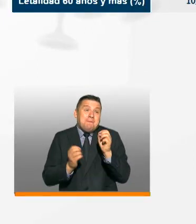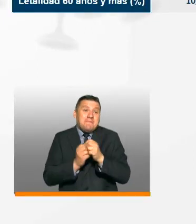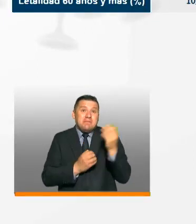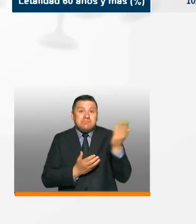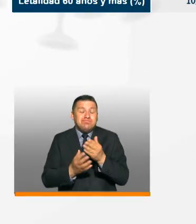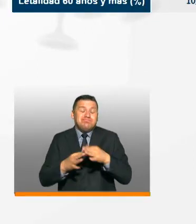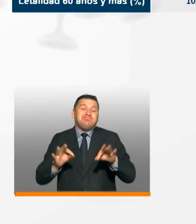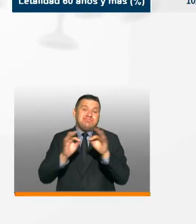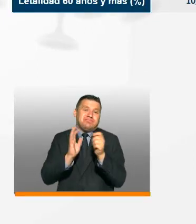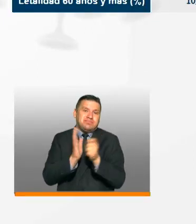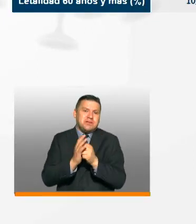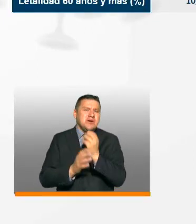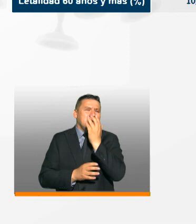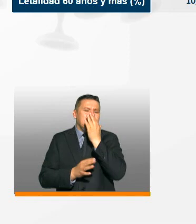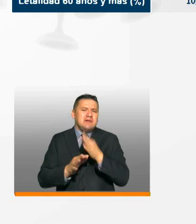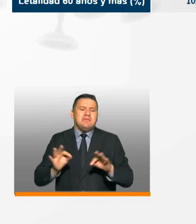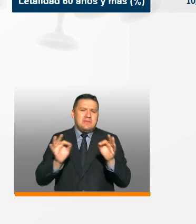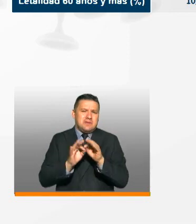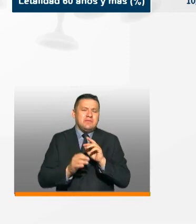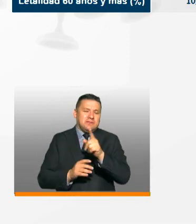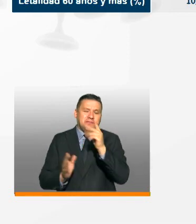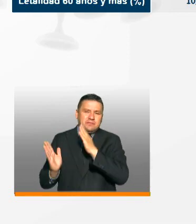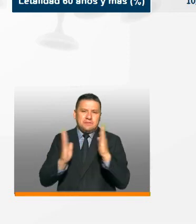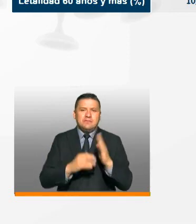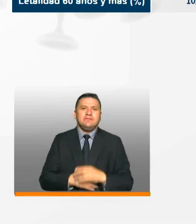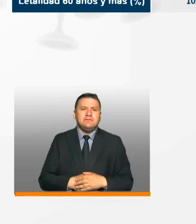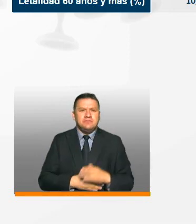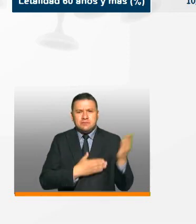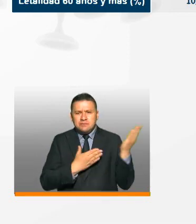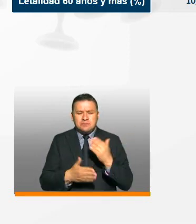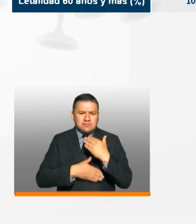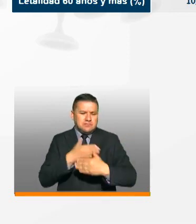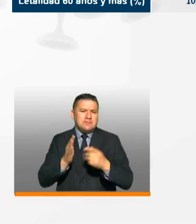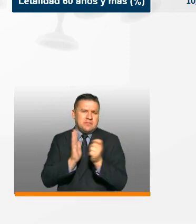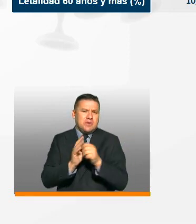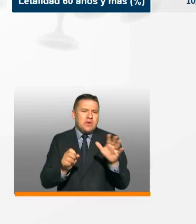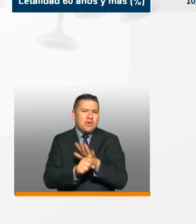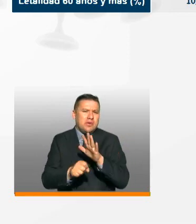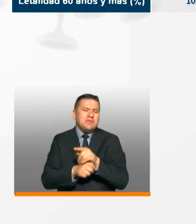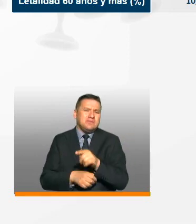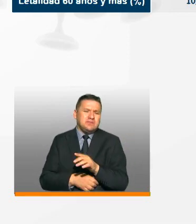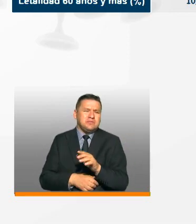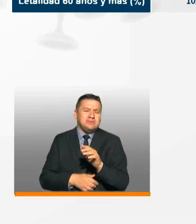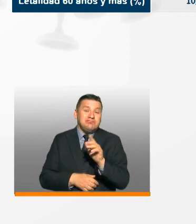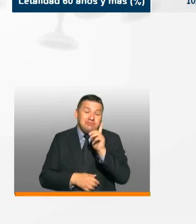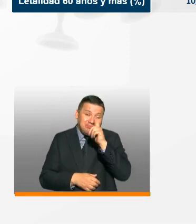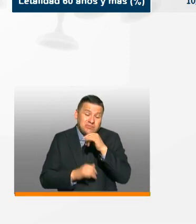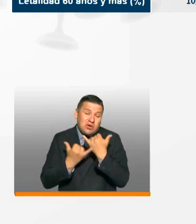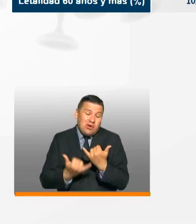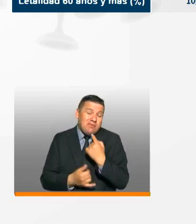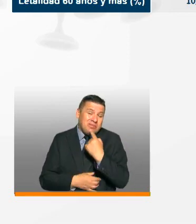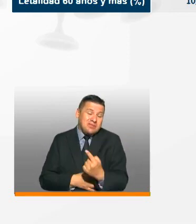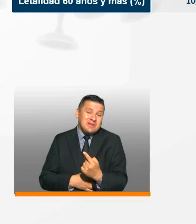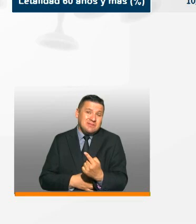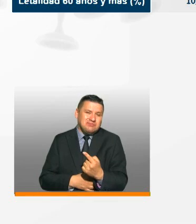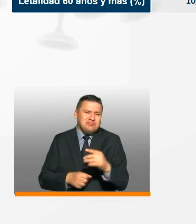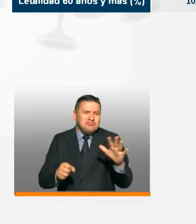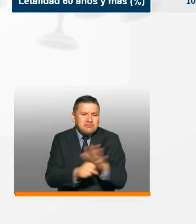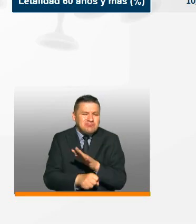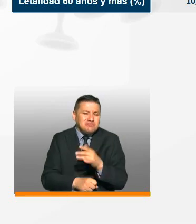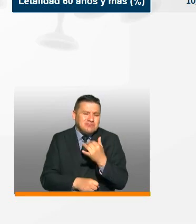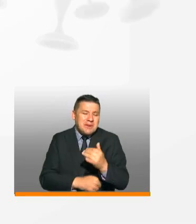cantidad importante de unidades de cuidado intensivo. La siguiente, venimos con un proceso de ocupación Tristemente hoy tenemos una